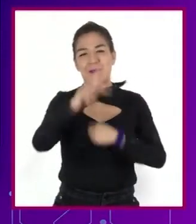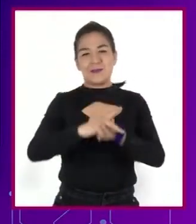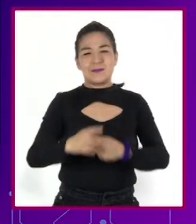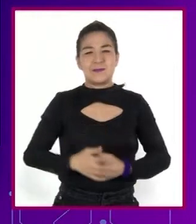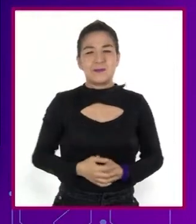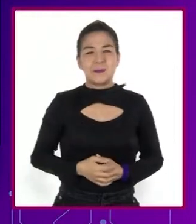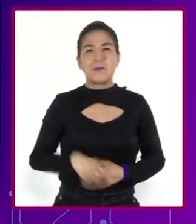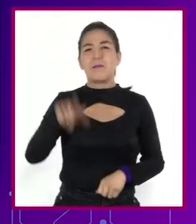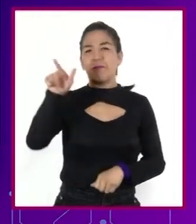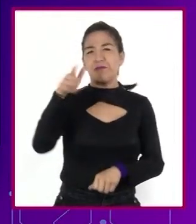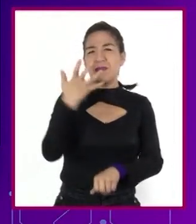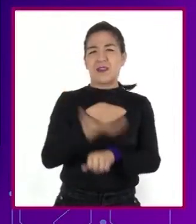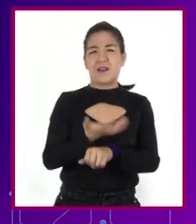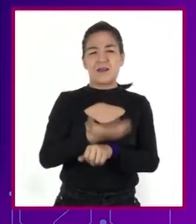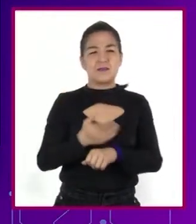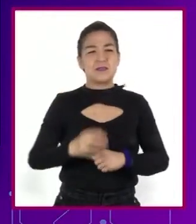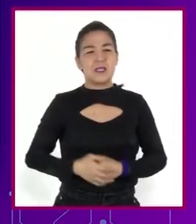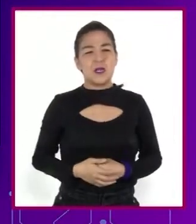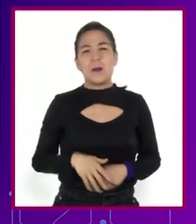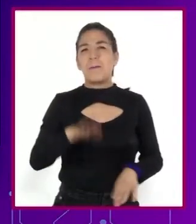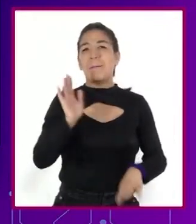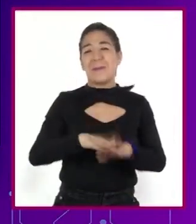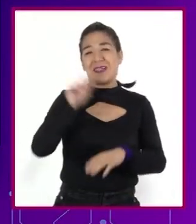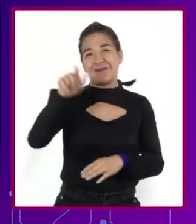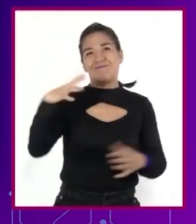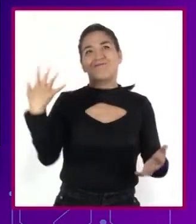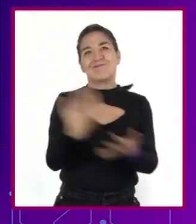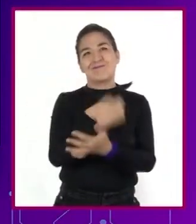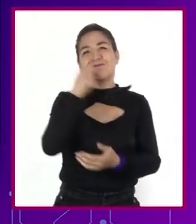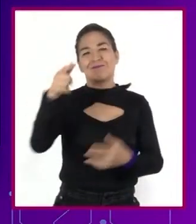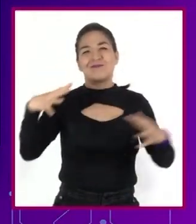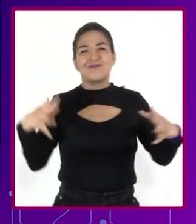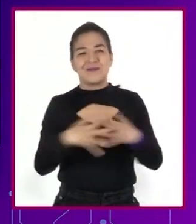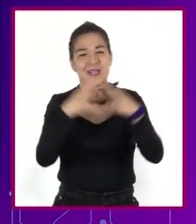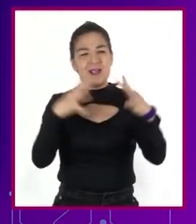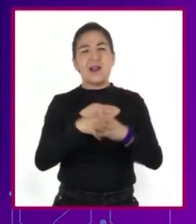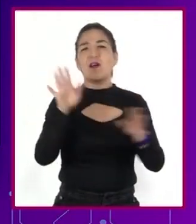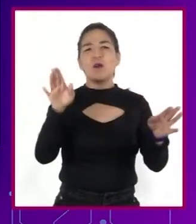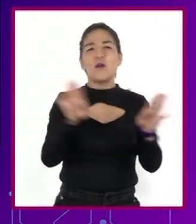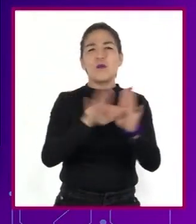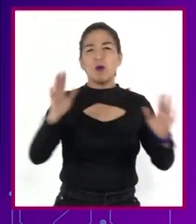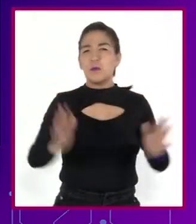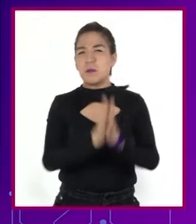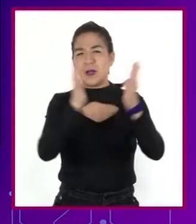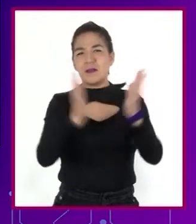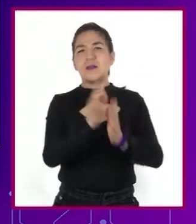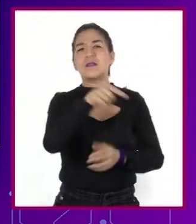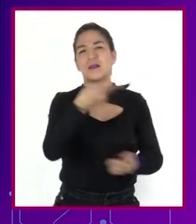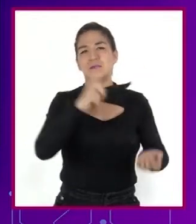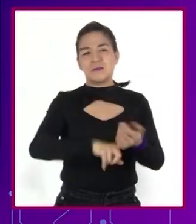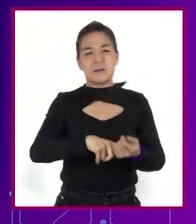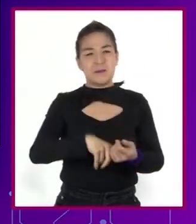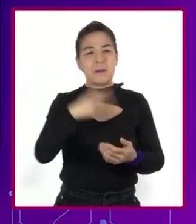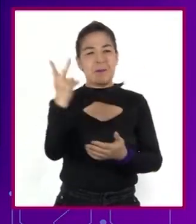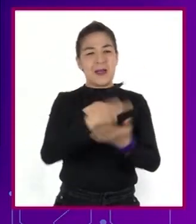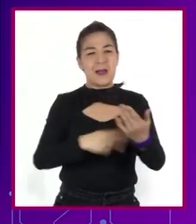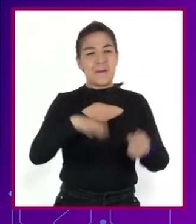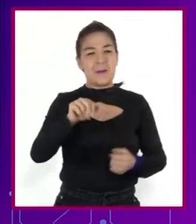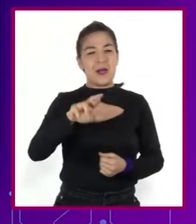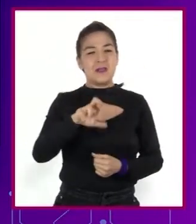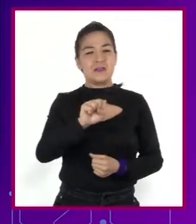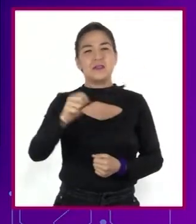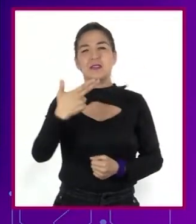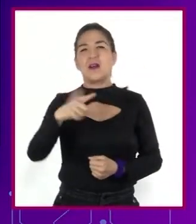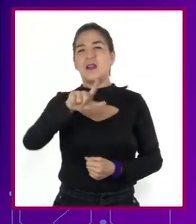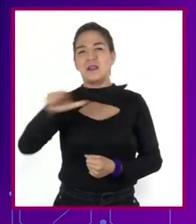Los Estados Unidos de América, uno de los países vencedores de la guerra, participaron de este proceso por medio del Plan Marshall, que